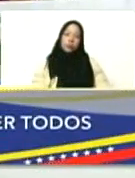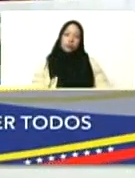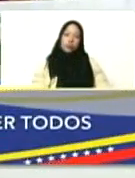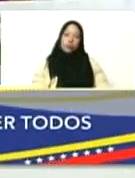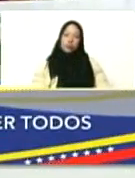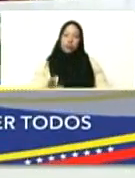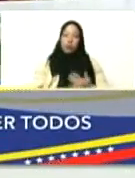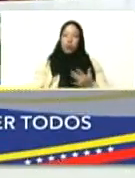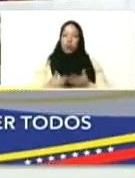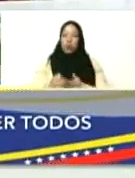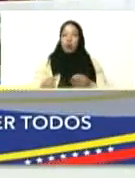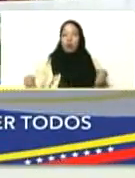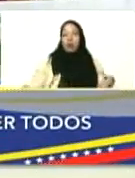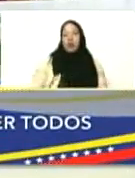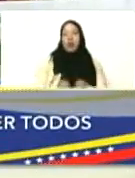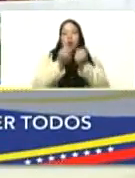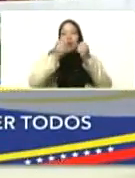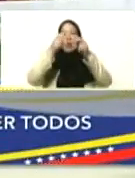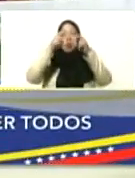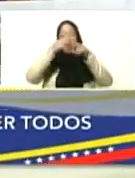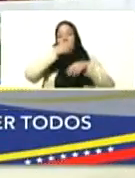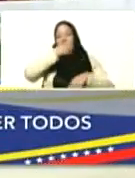Estamos en el espíritu de la Navidad.